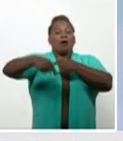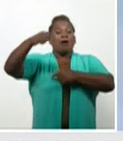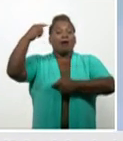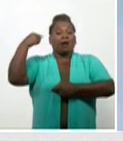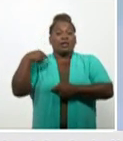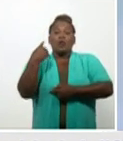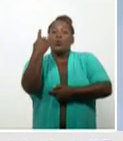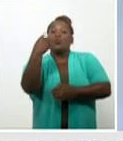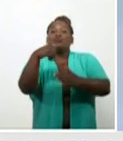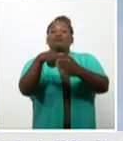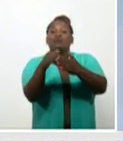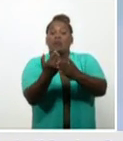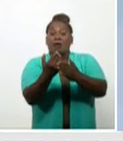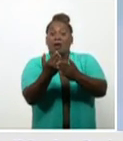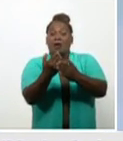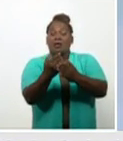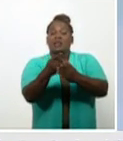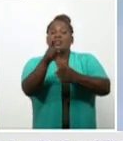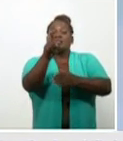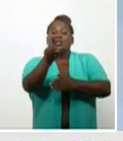día,